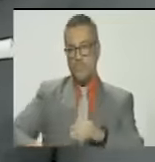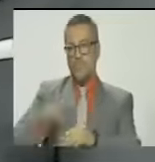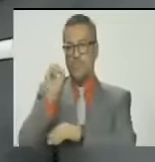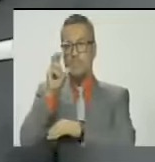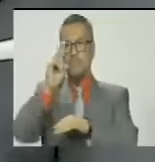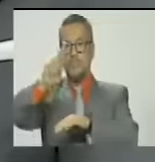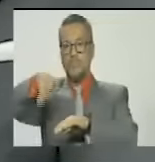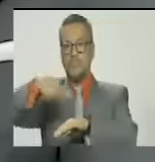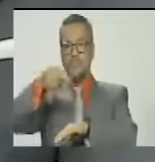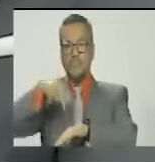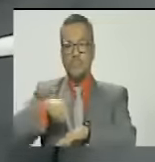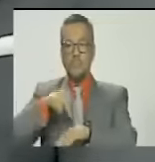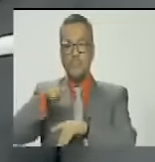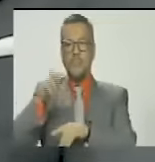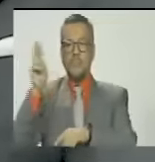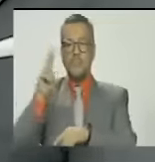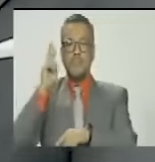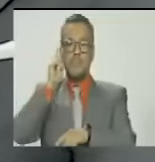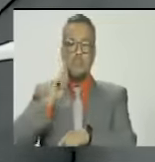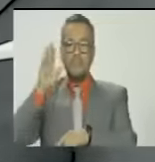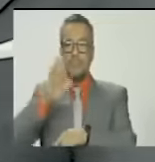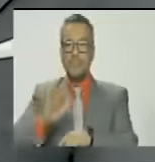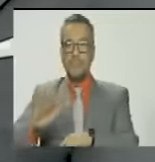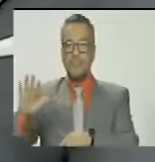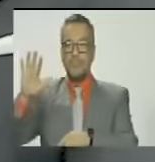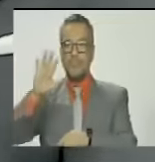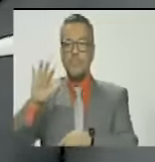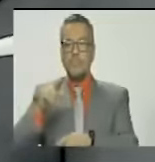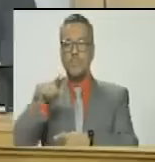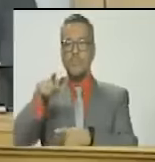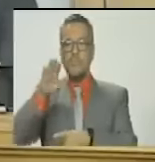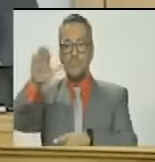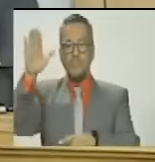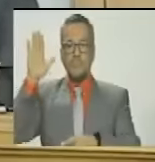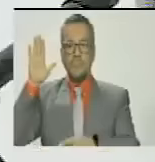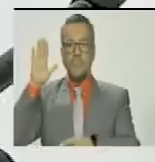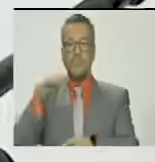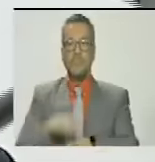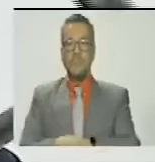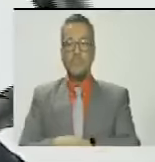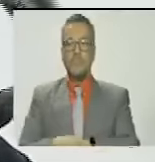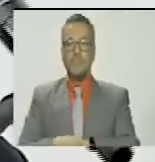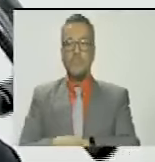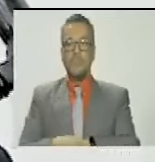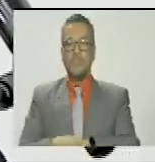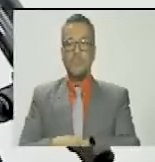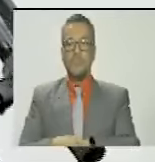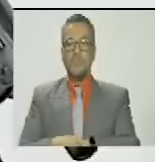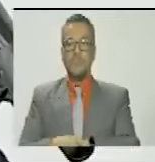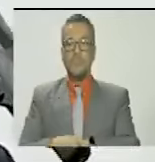la Asamblea Nacional de la República Bolivariana de Venezuela. ¿Lo jura?